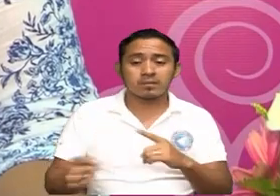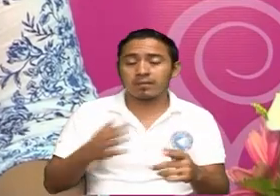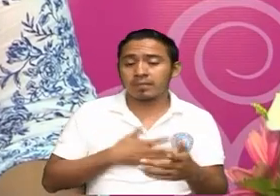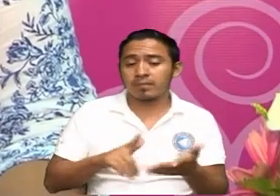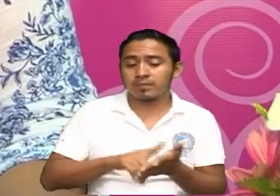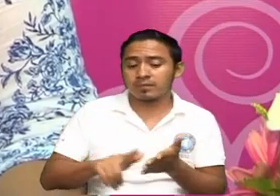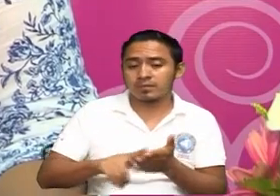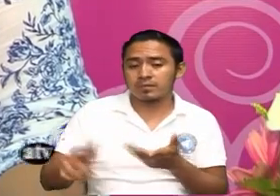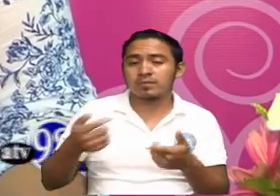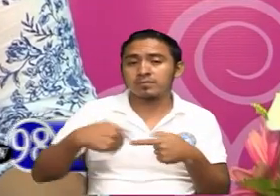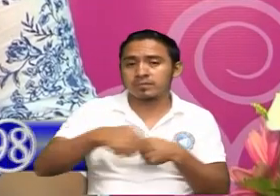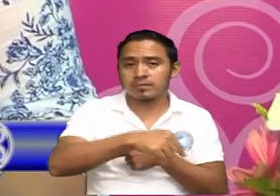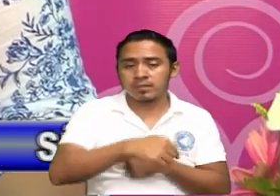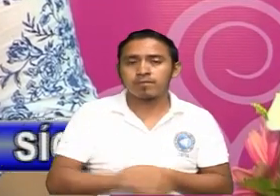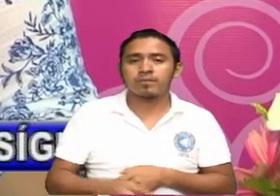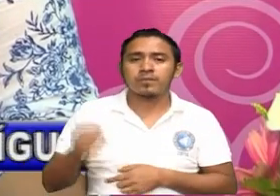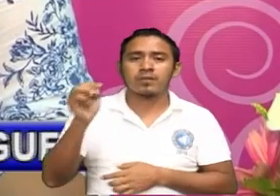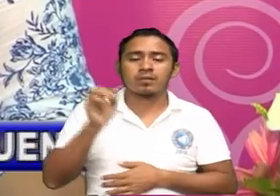han participado alrededor de